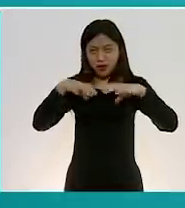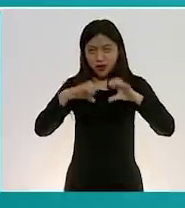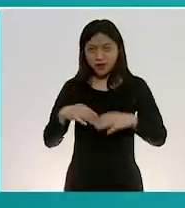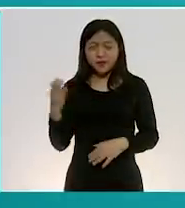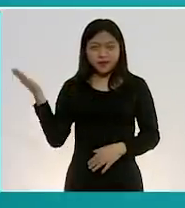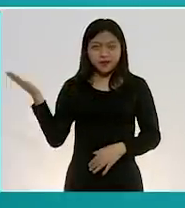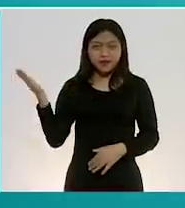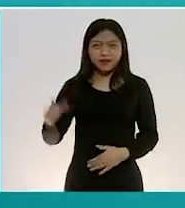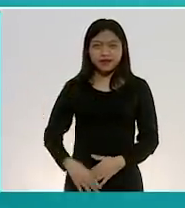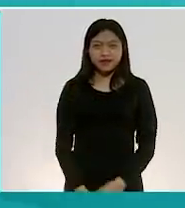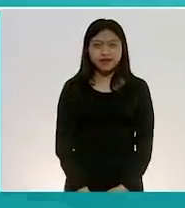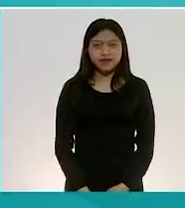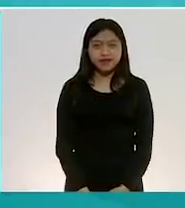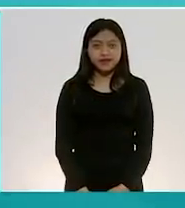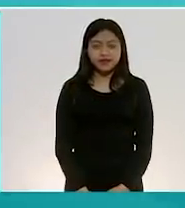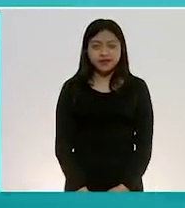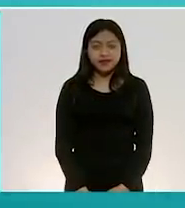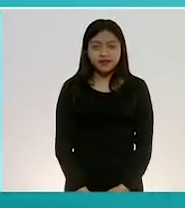conalitec.cep.gov.mx.